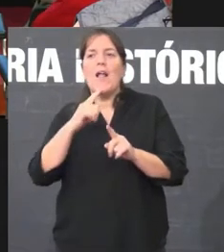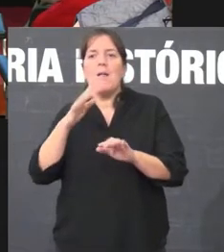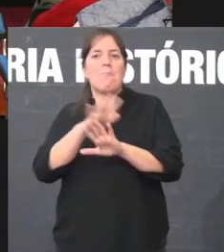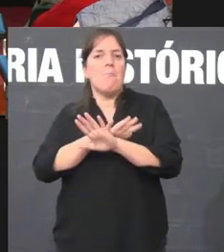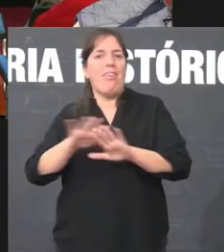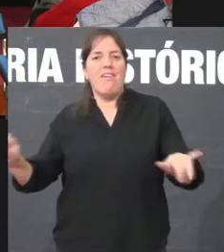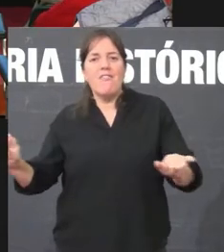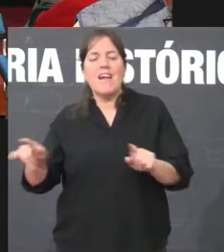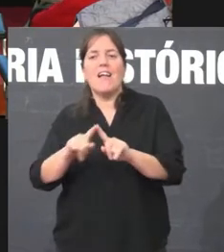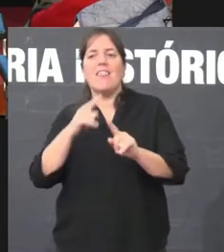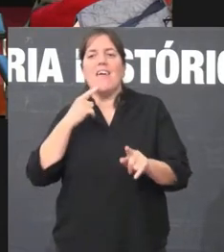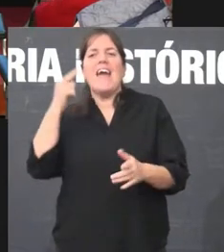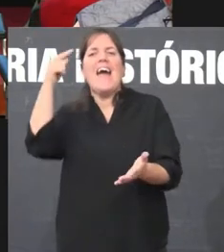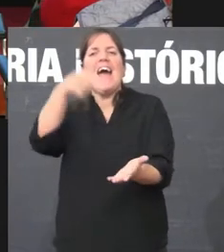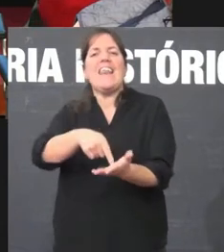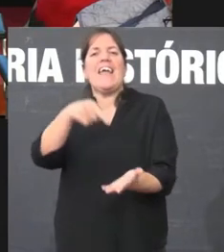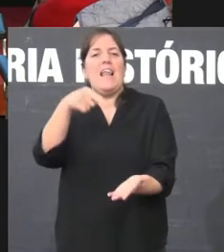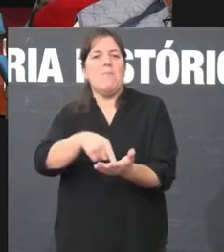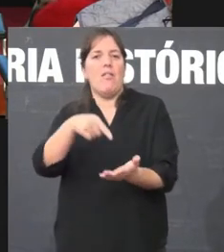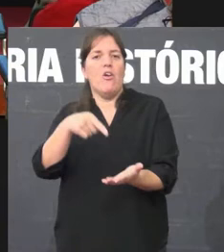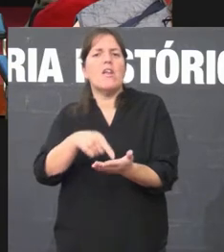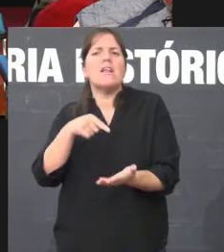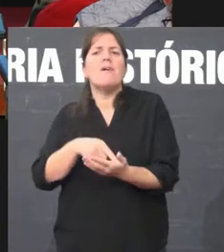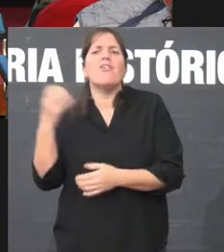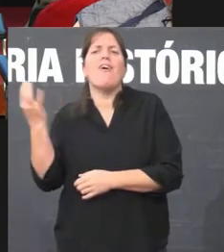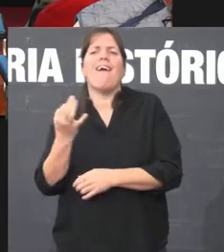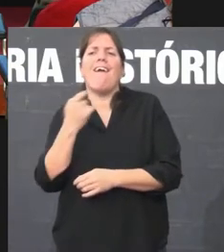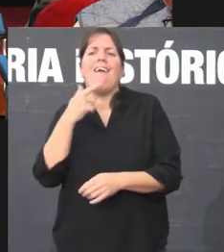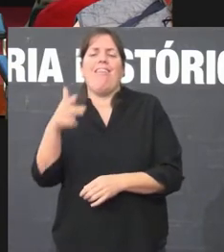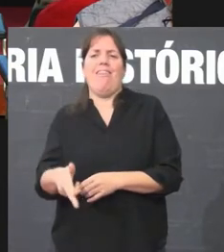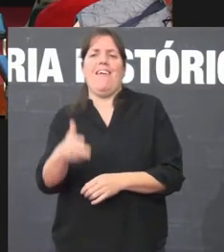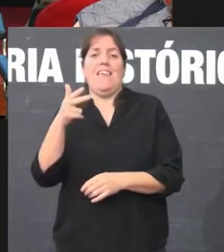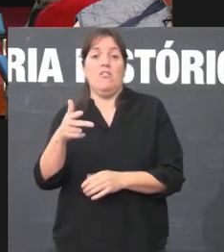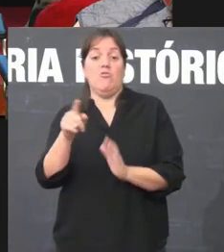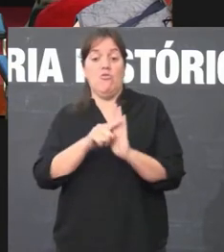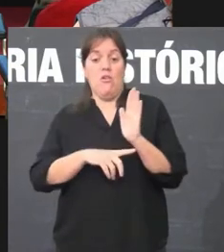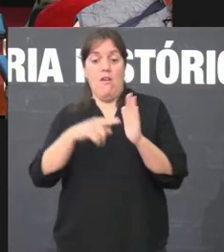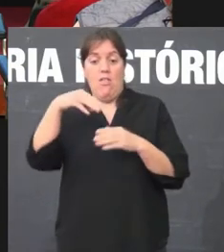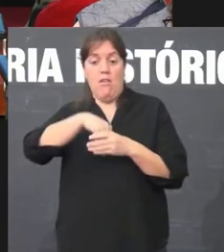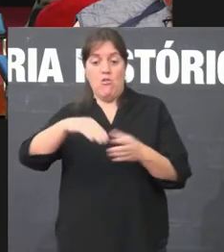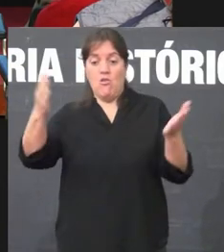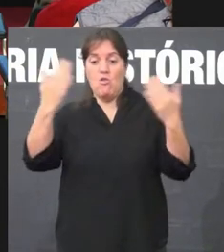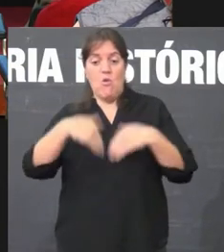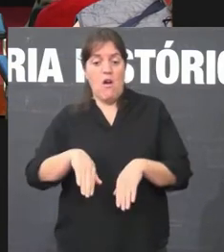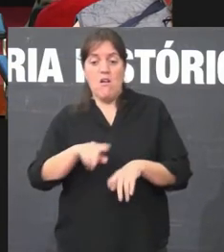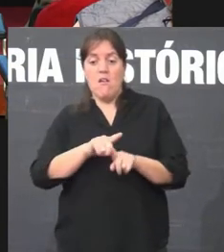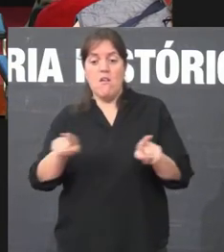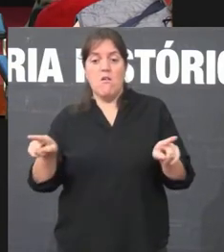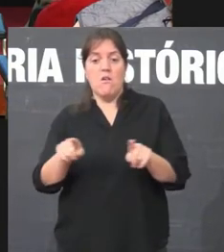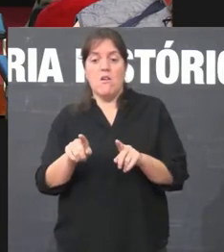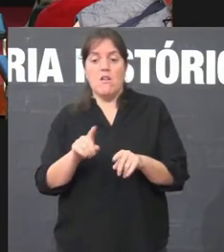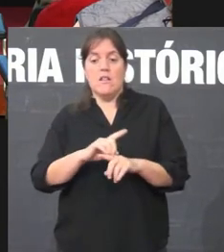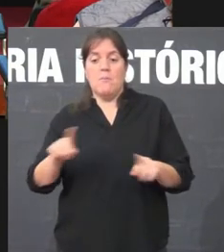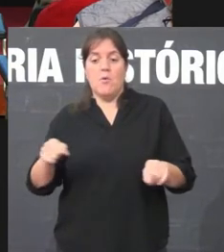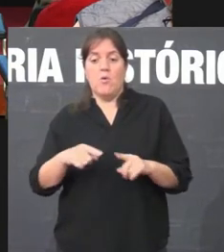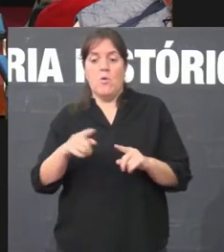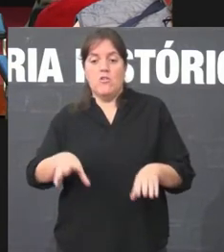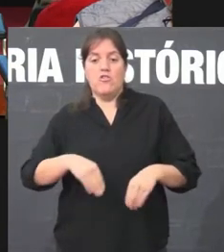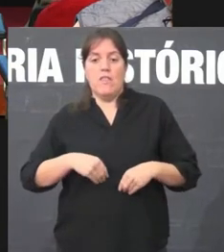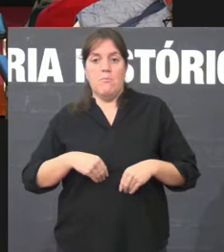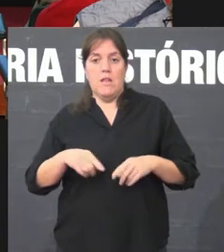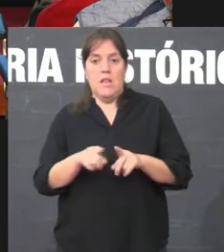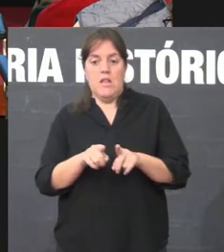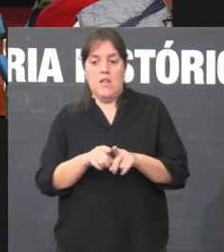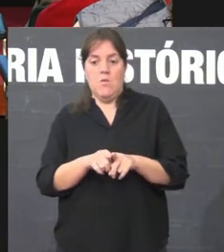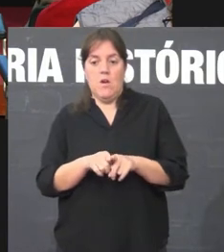de reclamación de unhos dereitos que non están contemplados e que non se admiten como tal. Entón, o